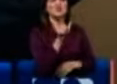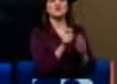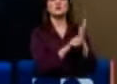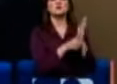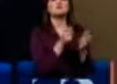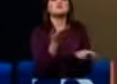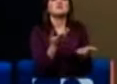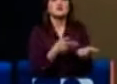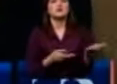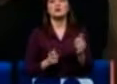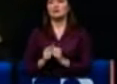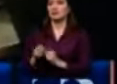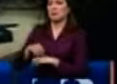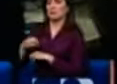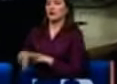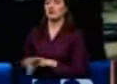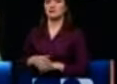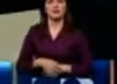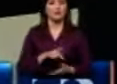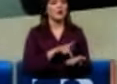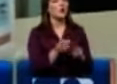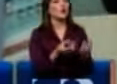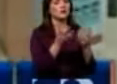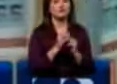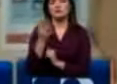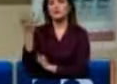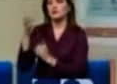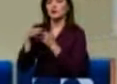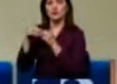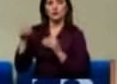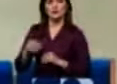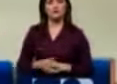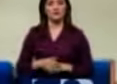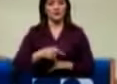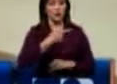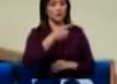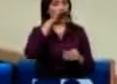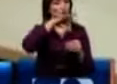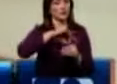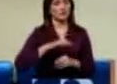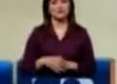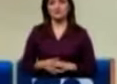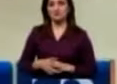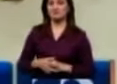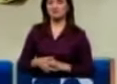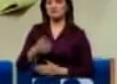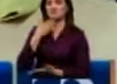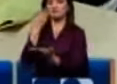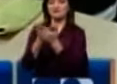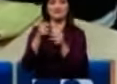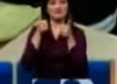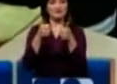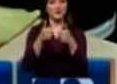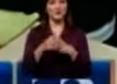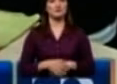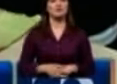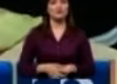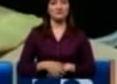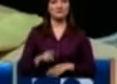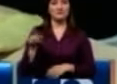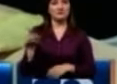Se me perdió. ¿Cuánto tuvo que pagar? $15. Y ahora sí, listo para el próximo domingo. Así es la verdad. Muy bien, muchísimas gracias. Y escucharon,